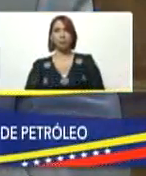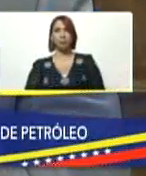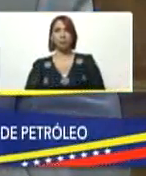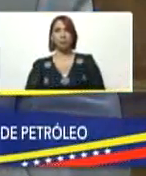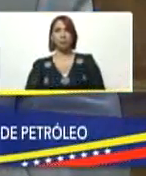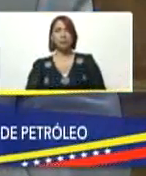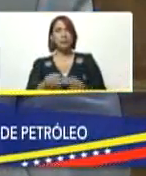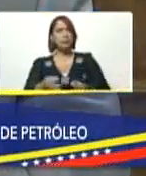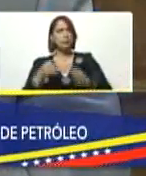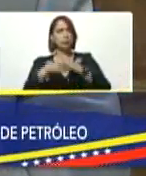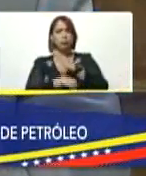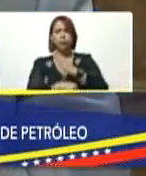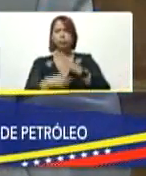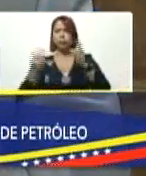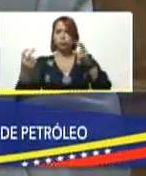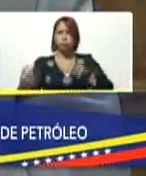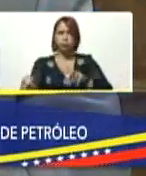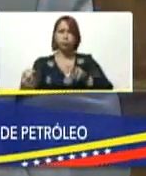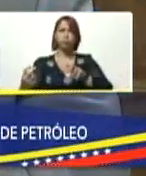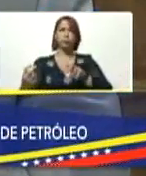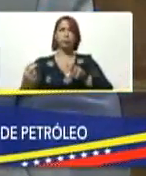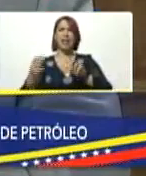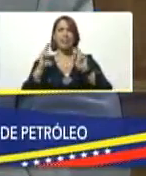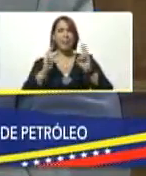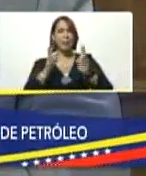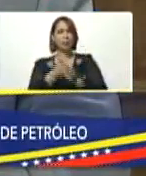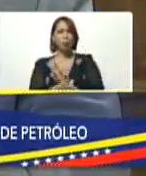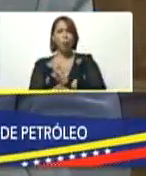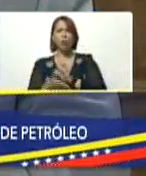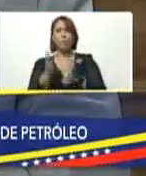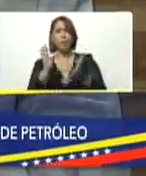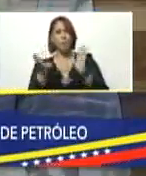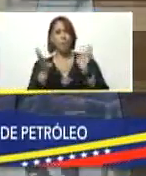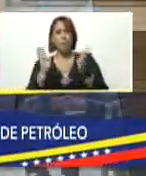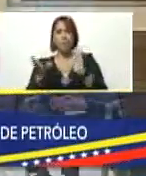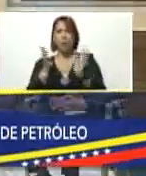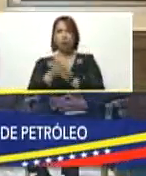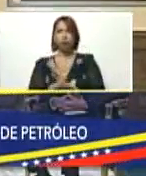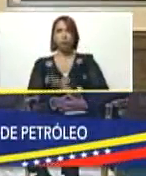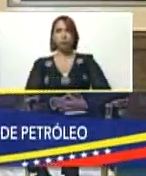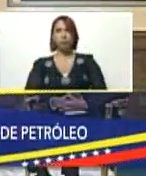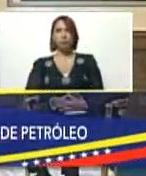Siempre muy profunda en los temas que se tratan